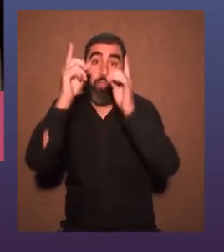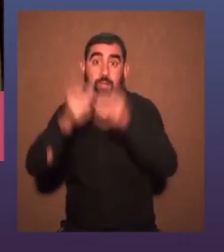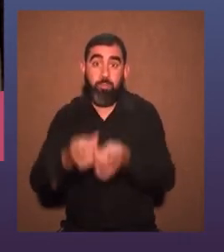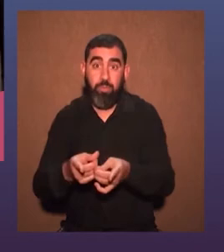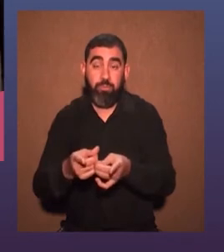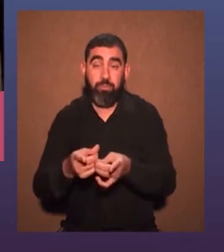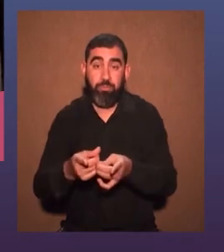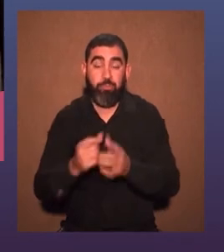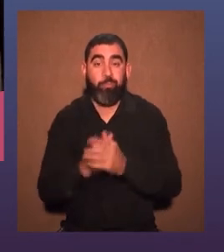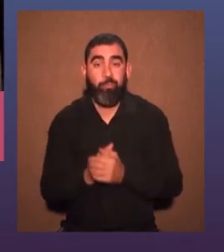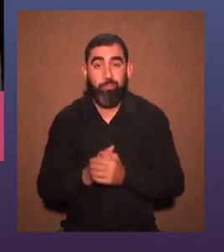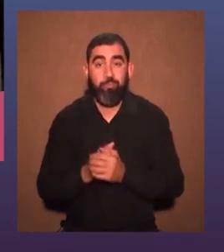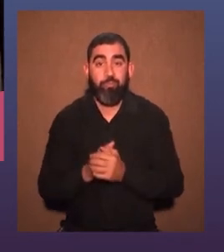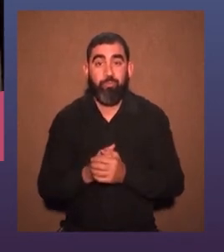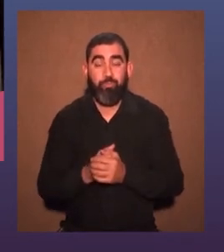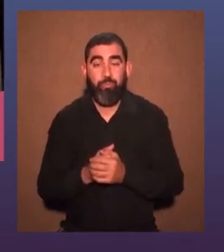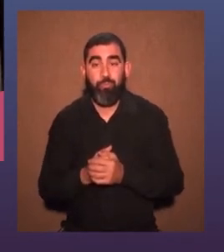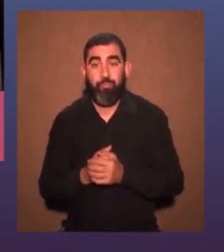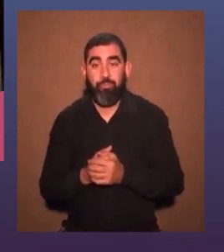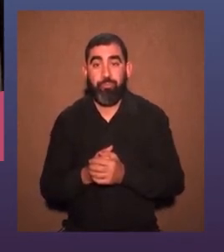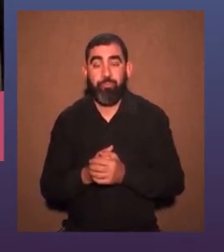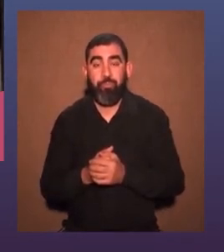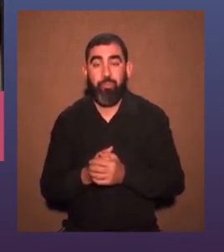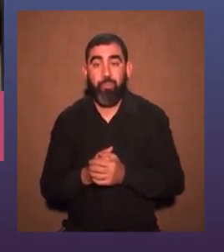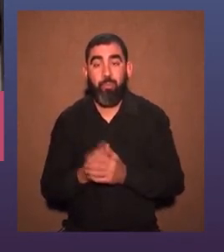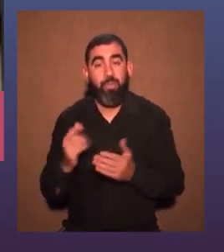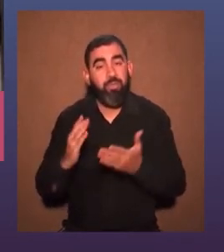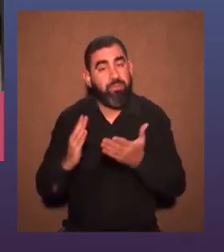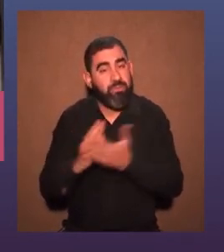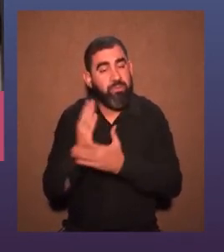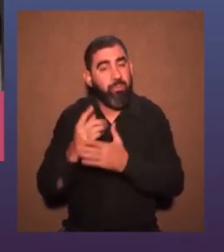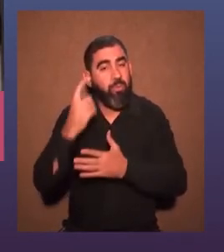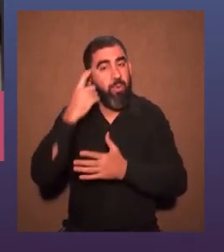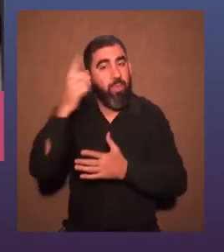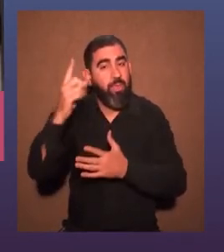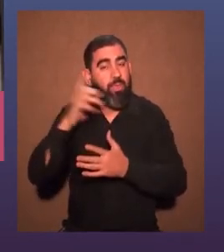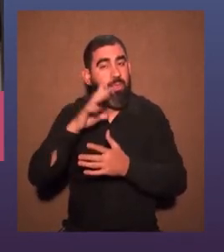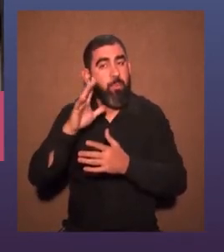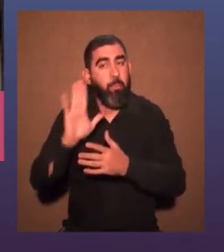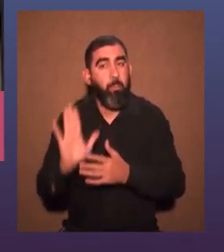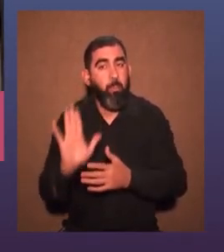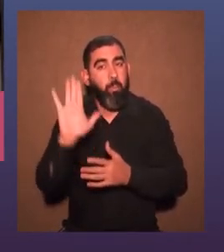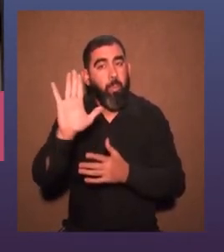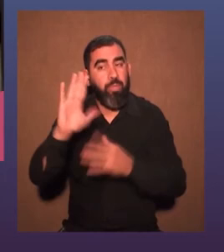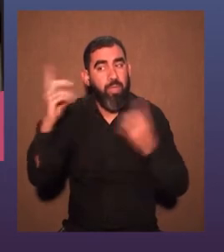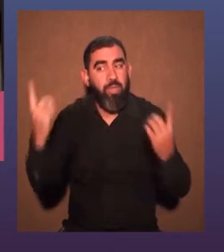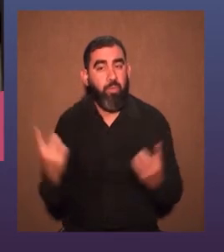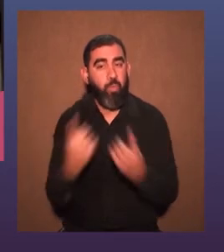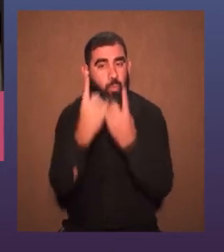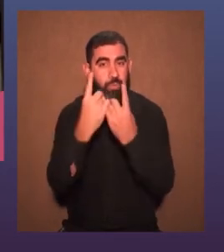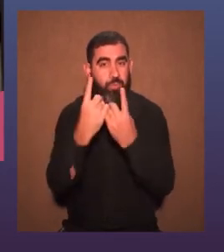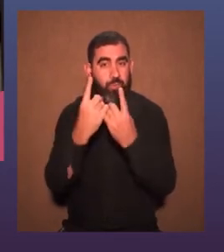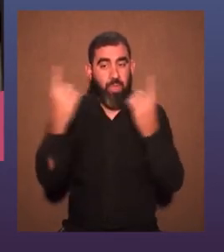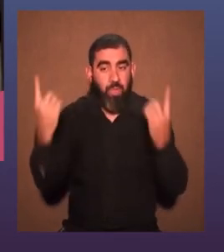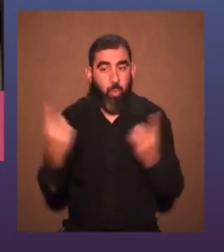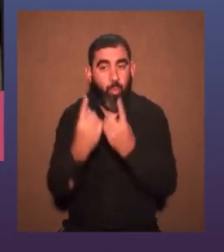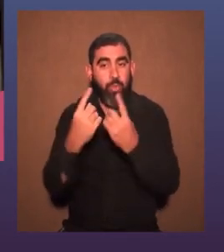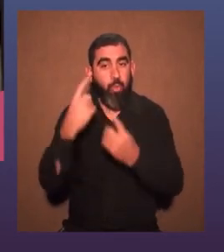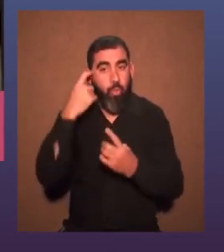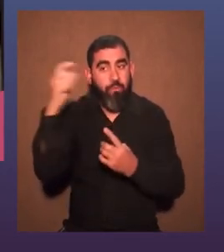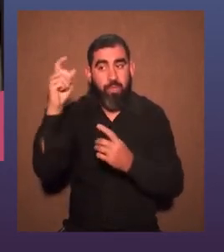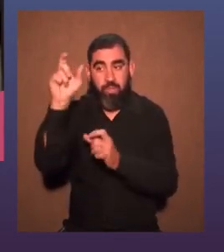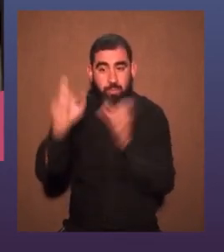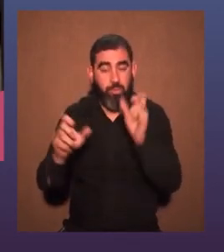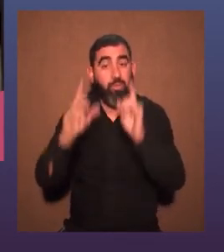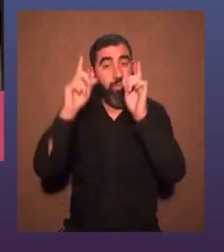que tiene un lugar enorme, además. Sí. Pero siempre con esta idea de la promesa del encuentro, no solamente del encuentro con los creadores, sino de